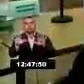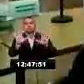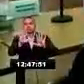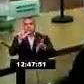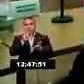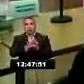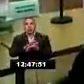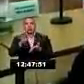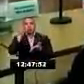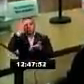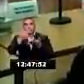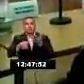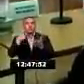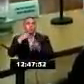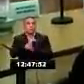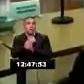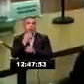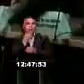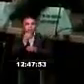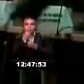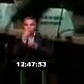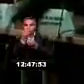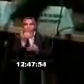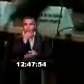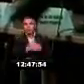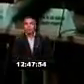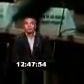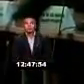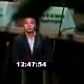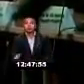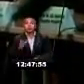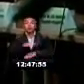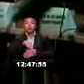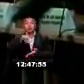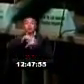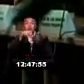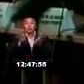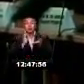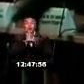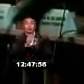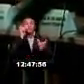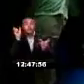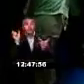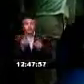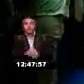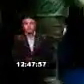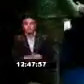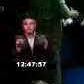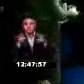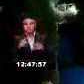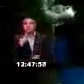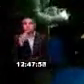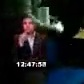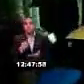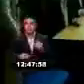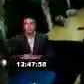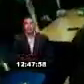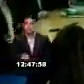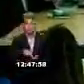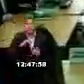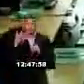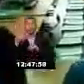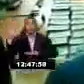por el delito de perjurio es la información en cuanto al ciudadano que ha sido testigo de fiscalía por otra parte también comentarles que este